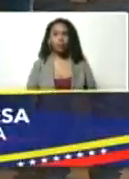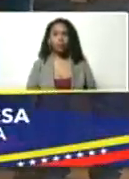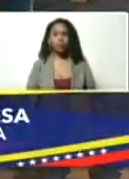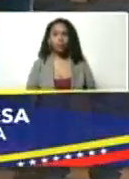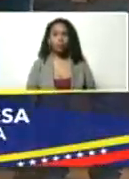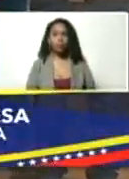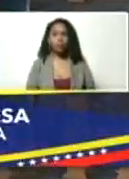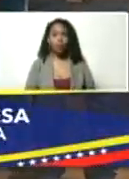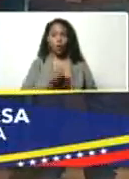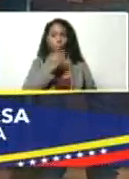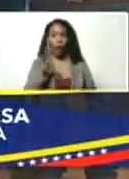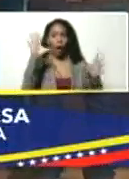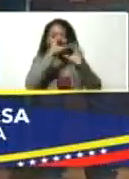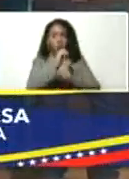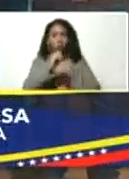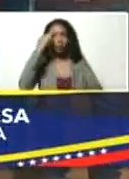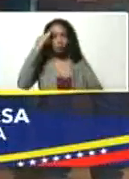Buenas noches, mi